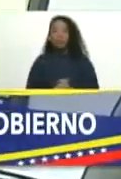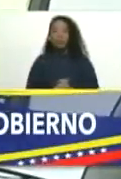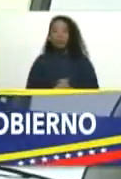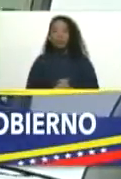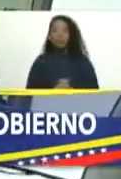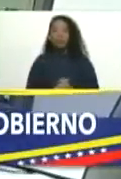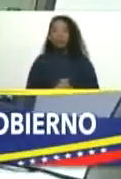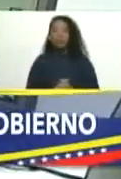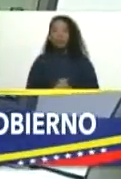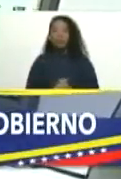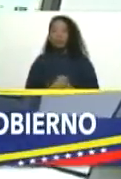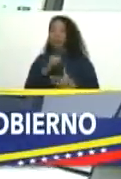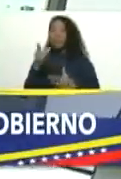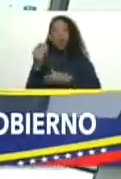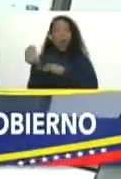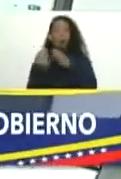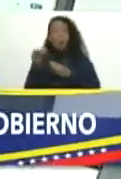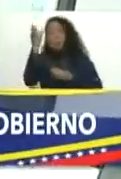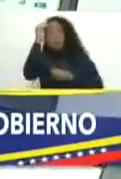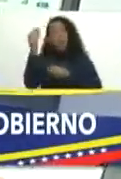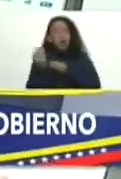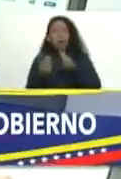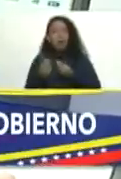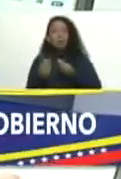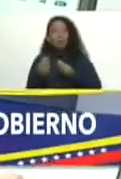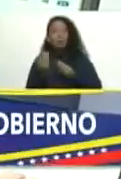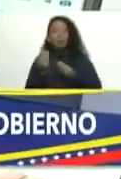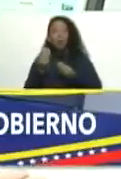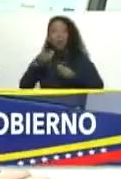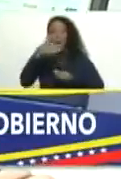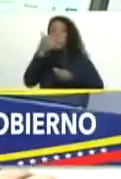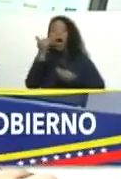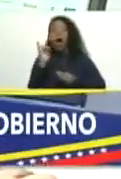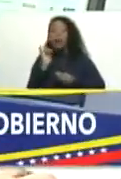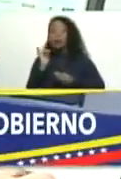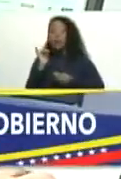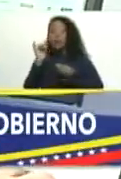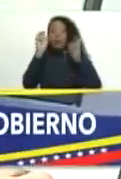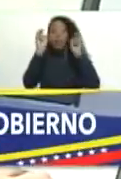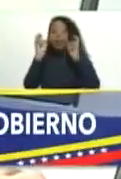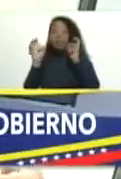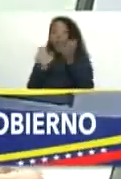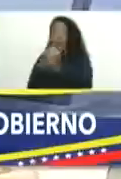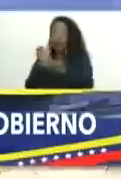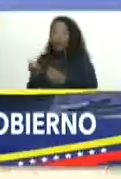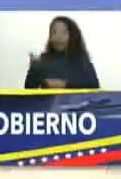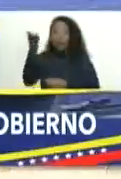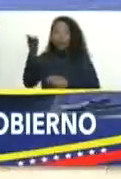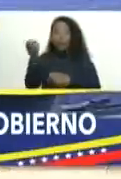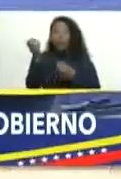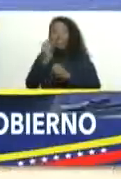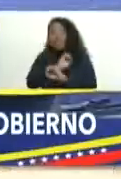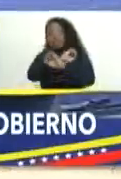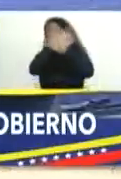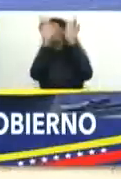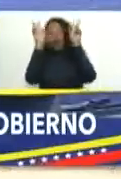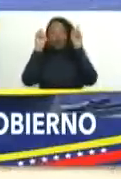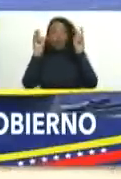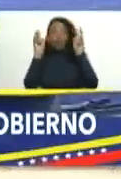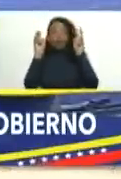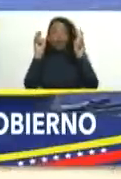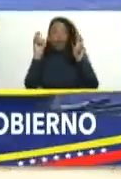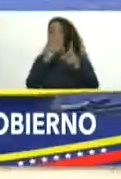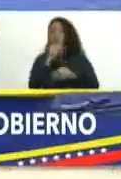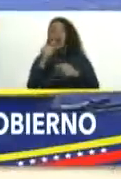Y eso se aprende cuando se tienen las prioridades bien establecidas. Cuando no se está tirando